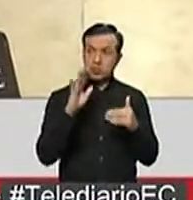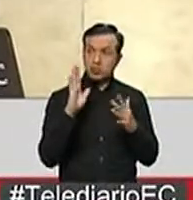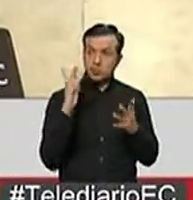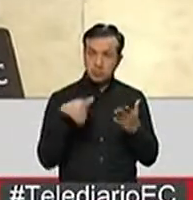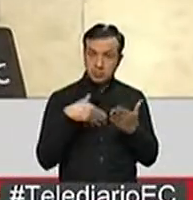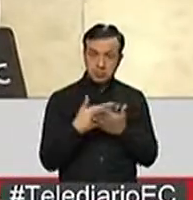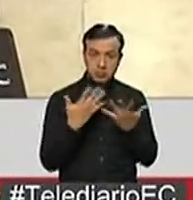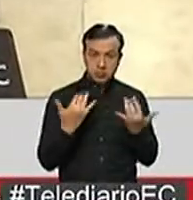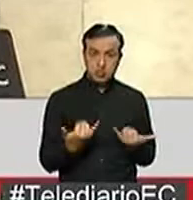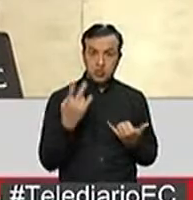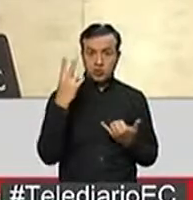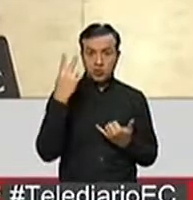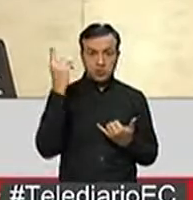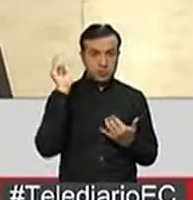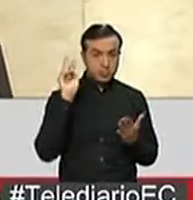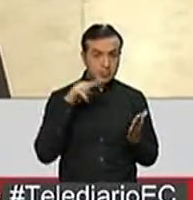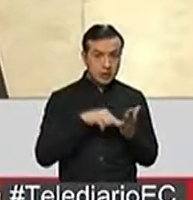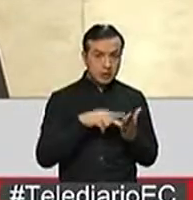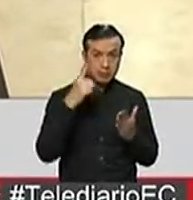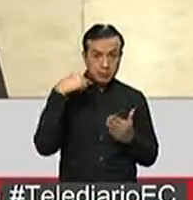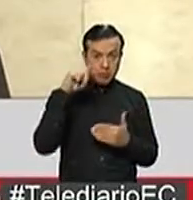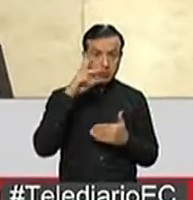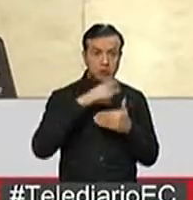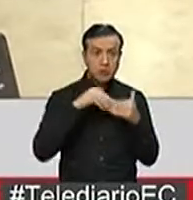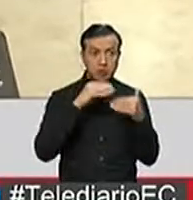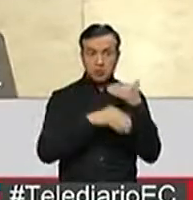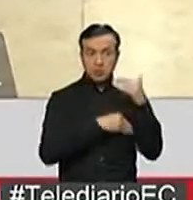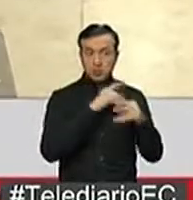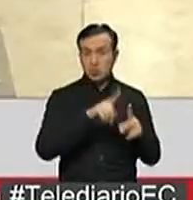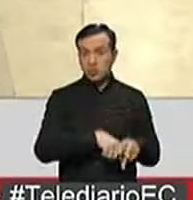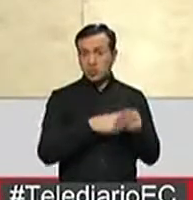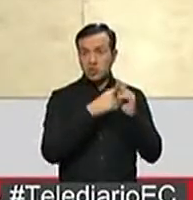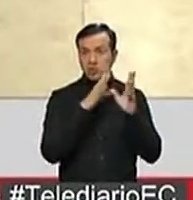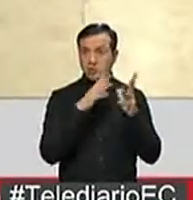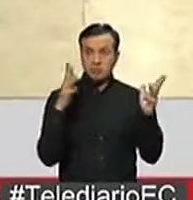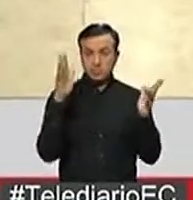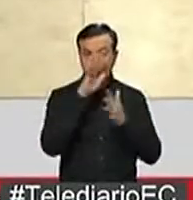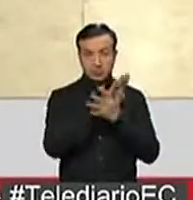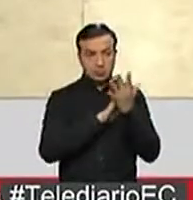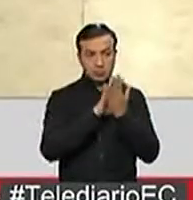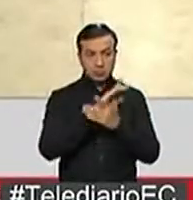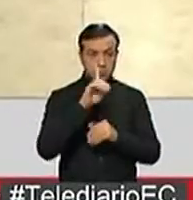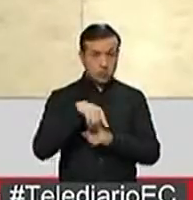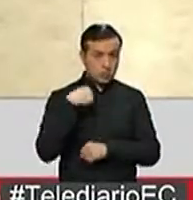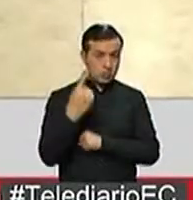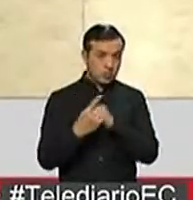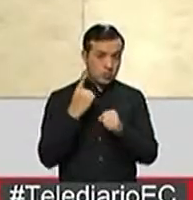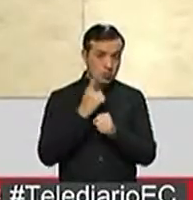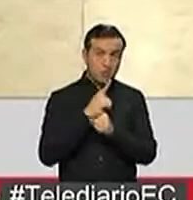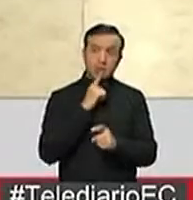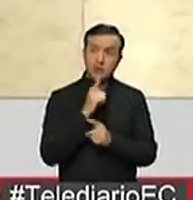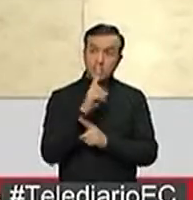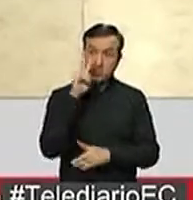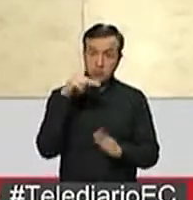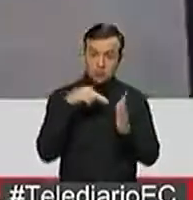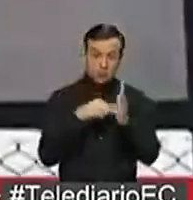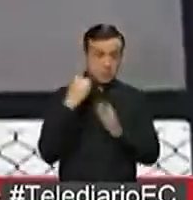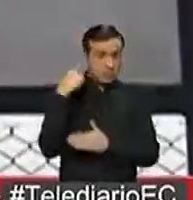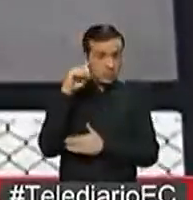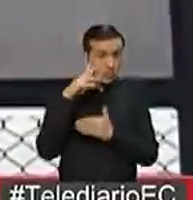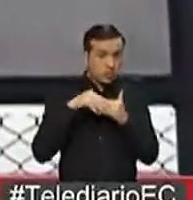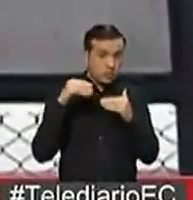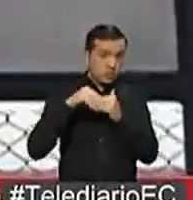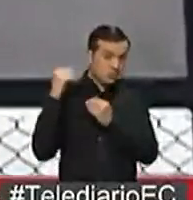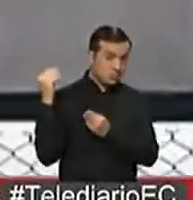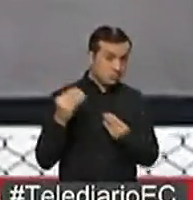colocan 2.000 millones, el proceso de concesión no se ha iniciado, entonces es incierto que el próximo año puedan llegar al país 2.000 millones de dólares. Se